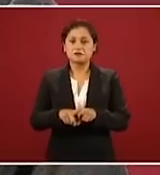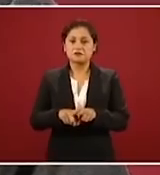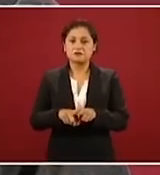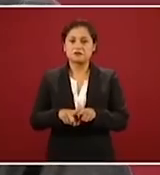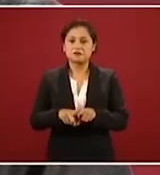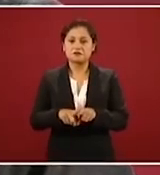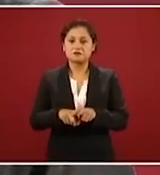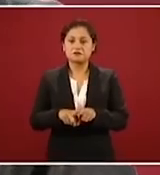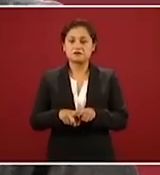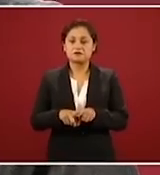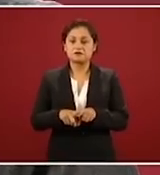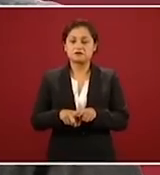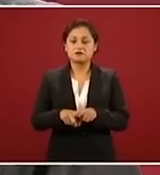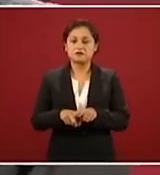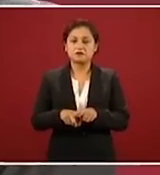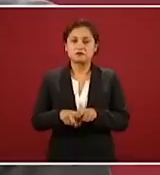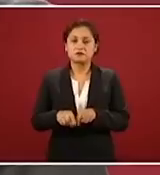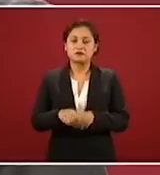toda